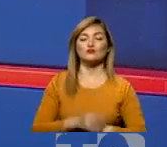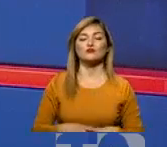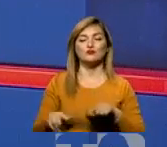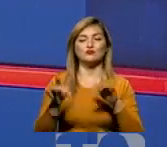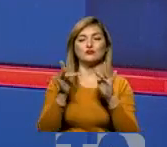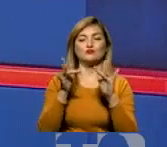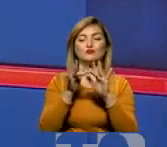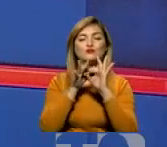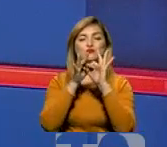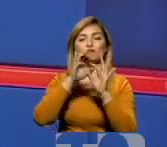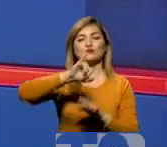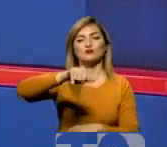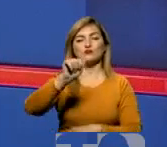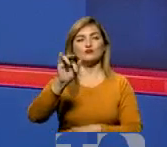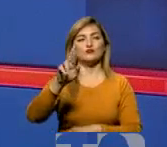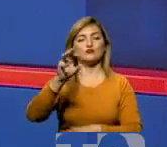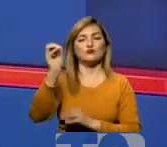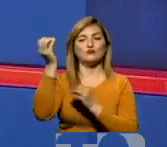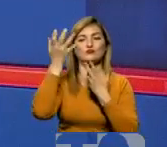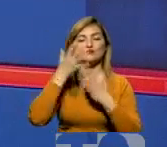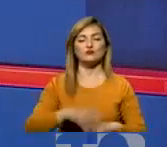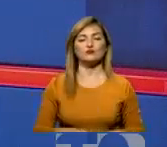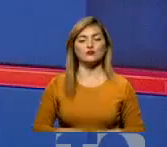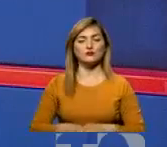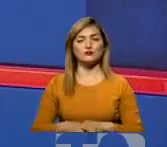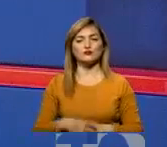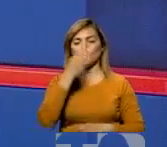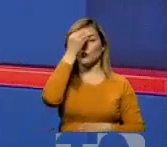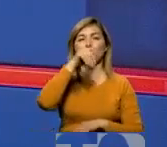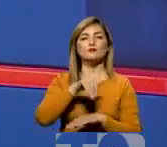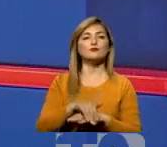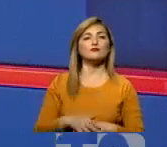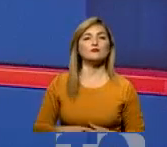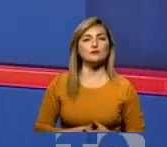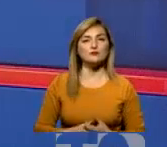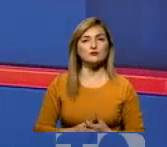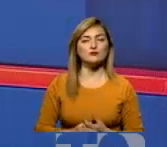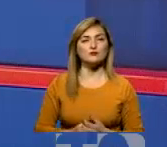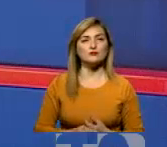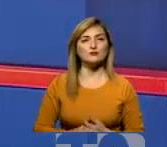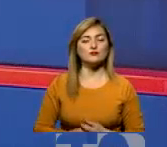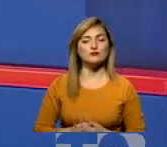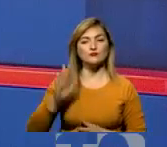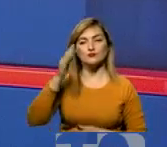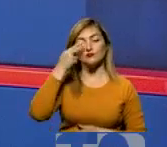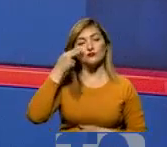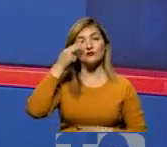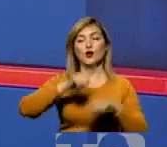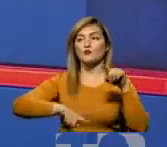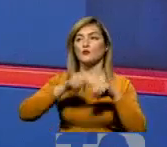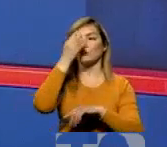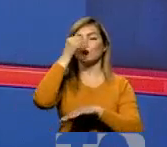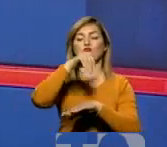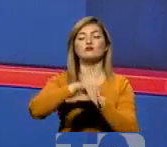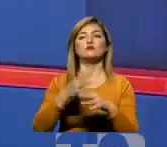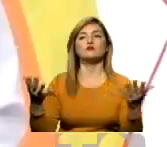este lugar con nuestro compañero Jairo Jacome, quien nos tiene la información. Jairo, adelante, buenas tardes. Hola Helen, amigos, buenas tardes.